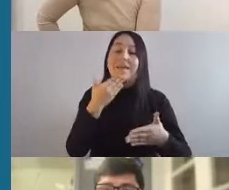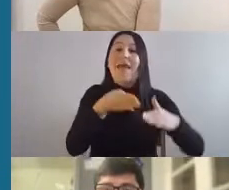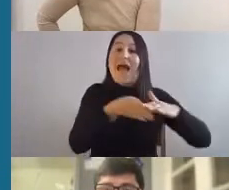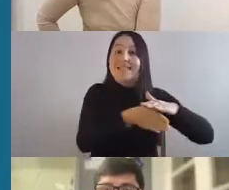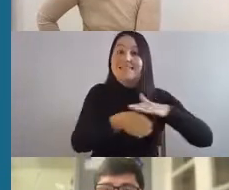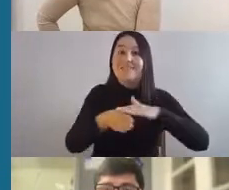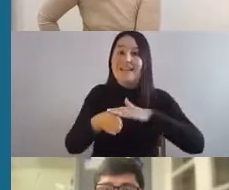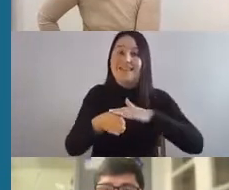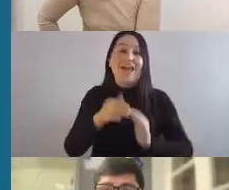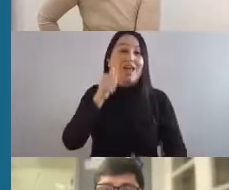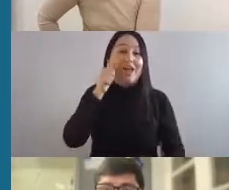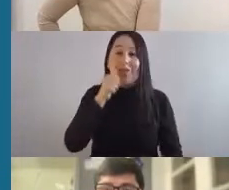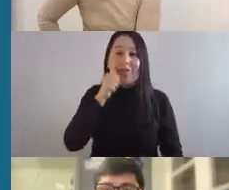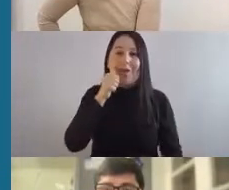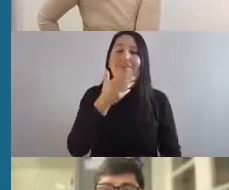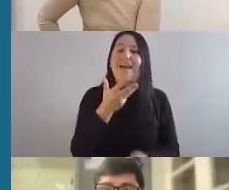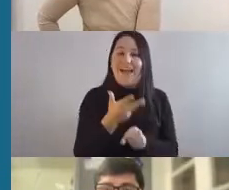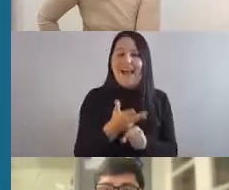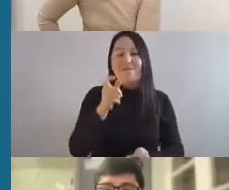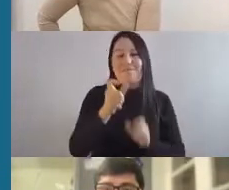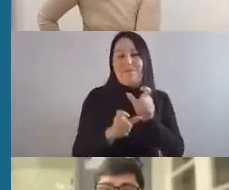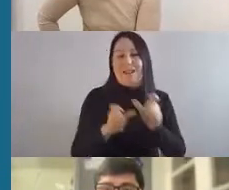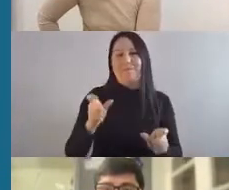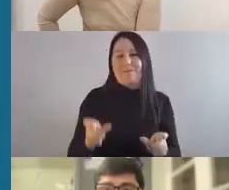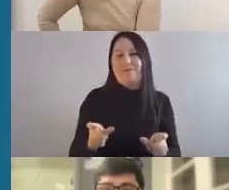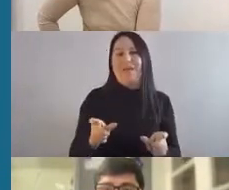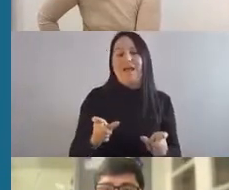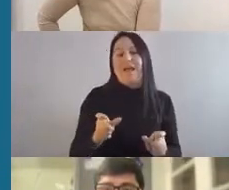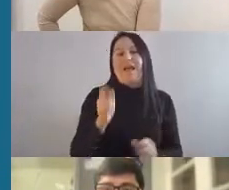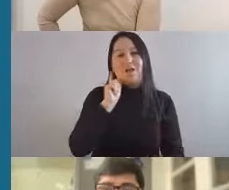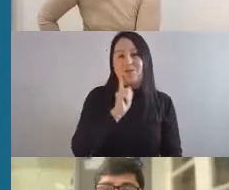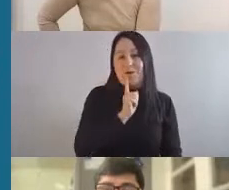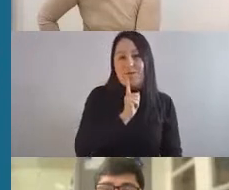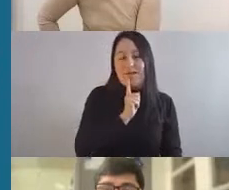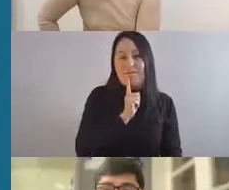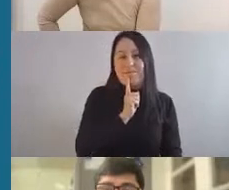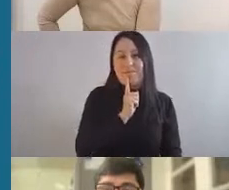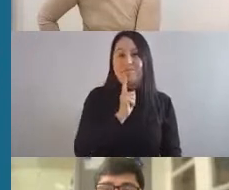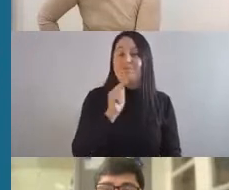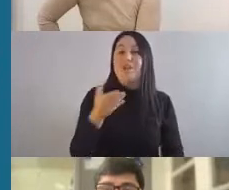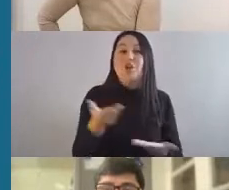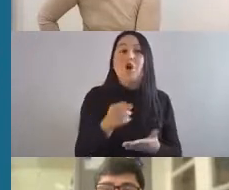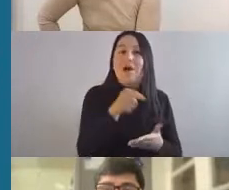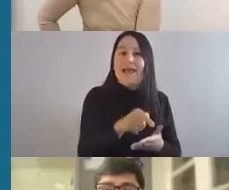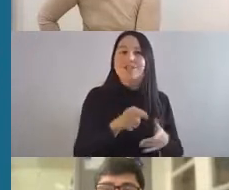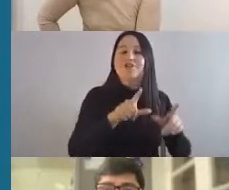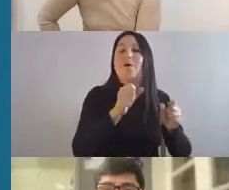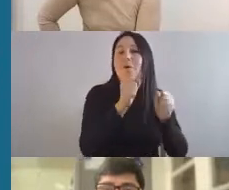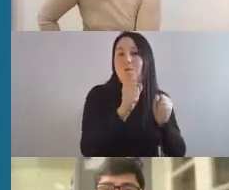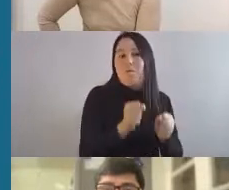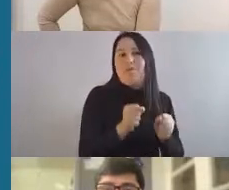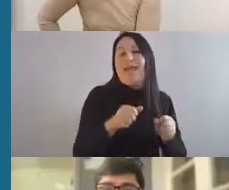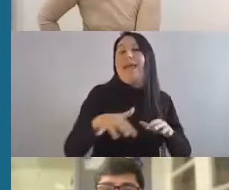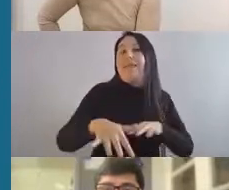diario en todo ámbito las personas con discapacidad auditiva. Y como eso se puede agudizar, perdón, en el